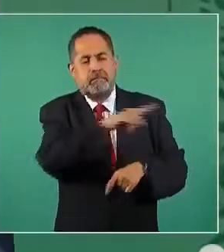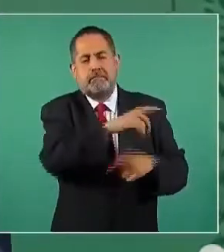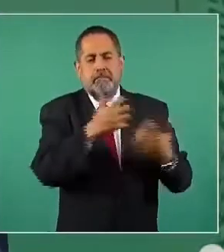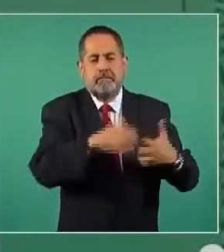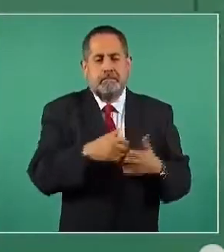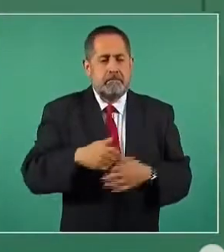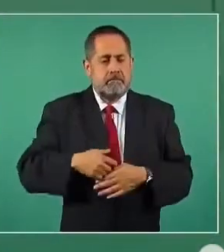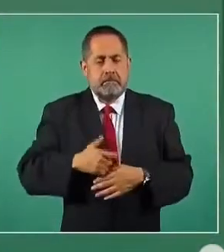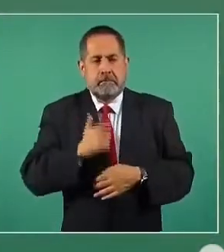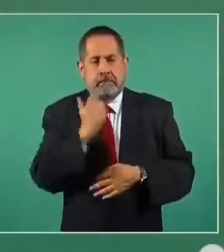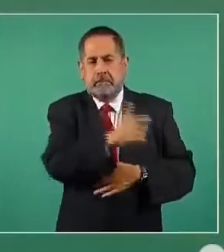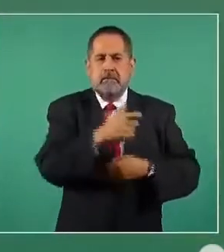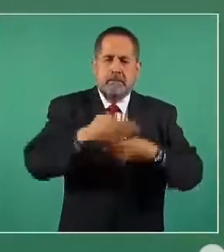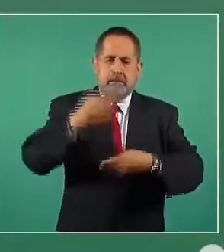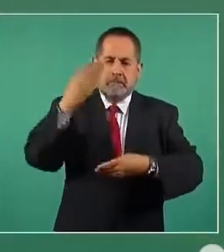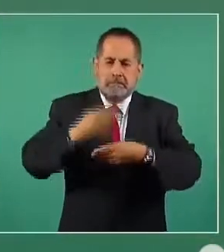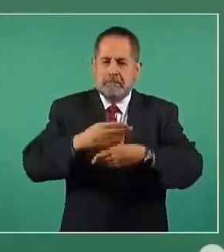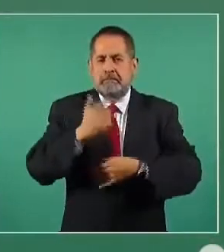es un dineral